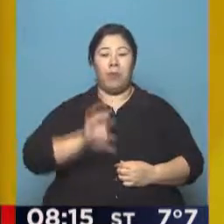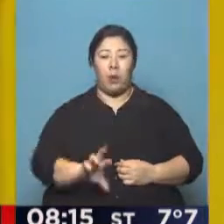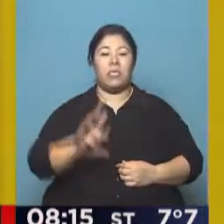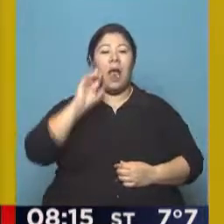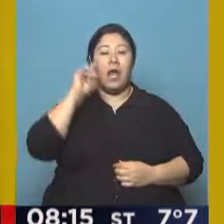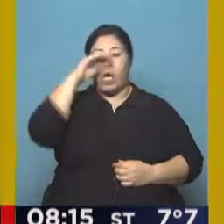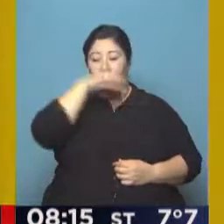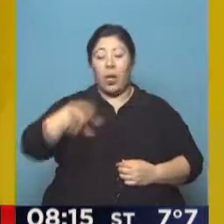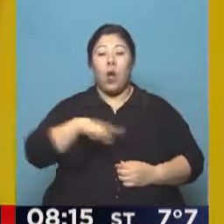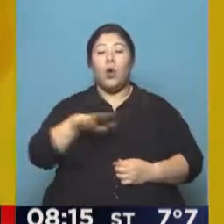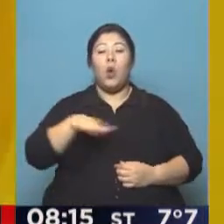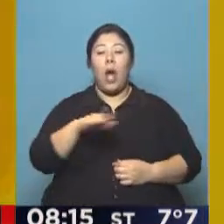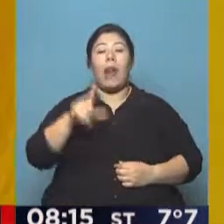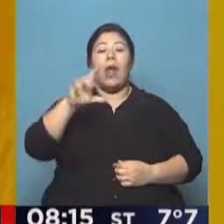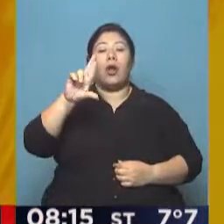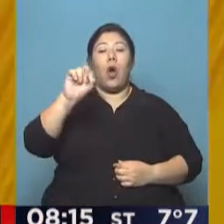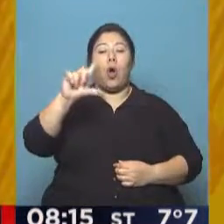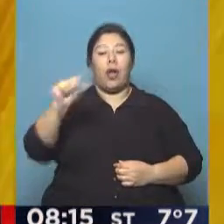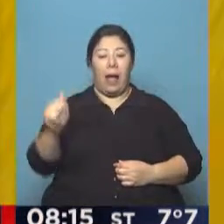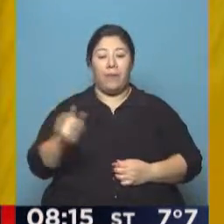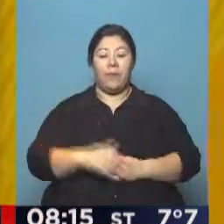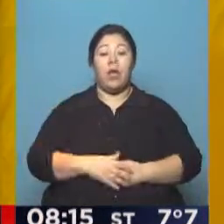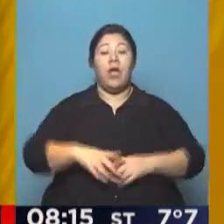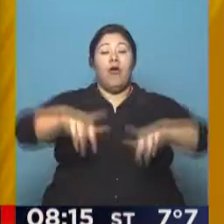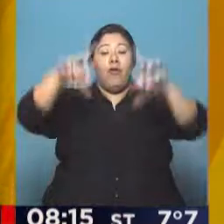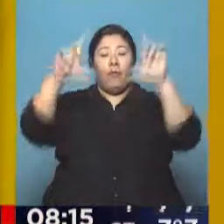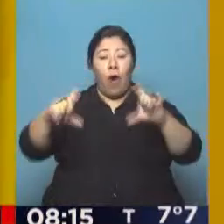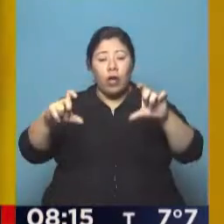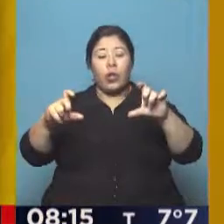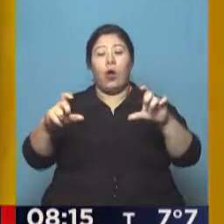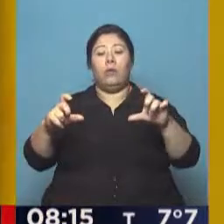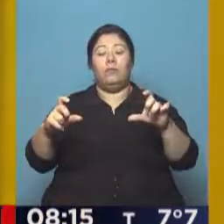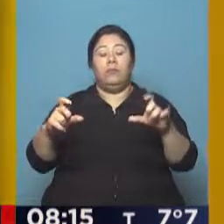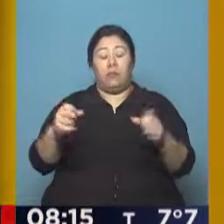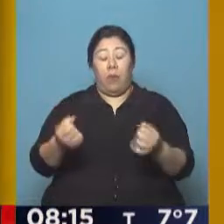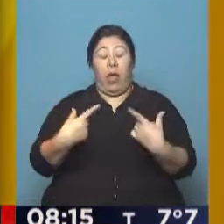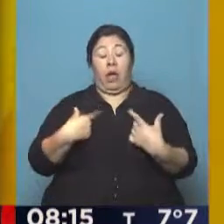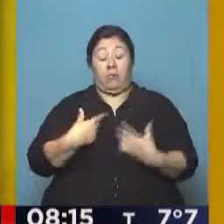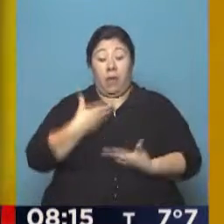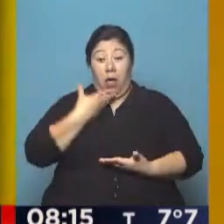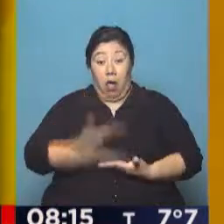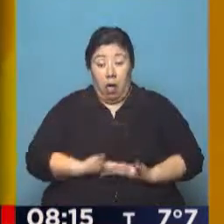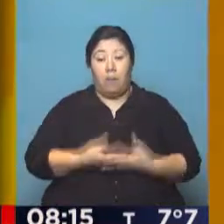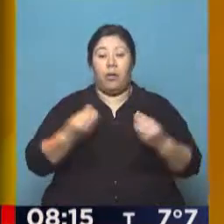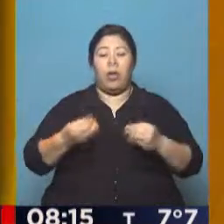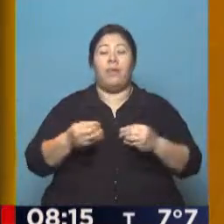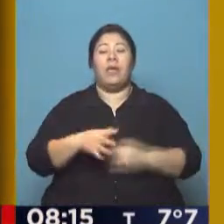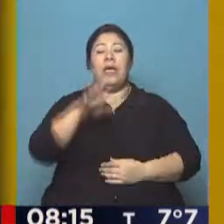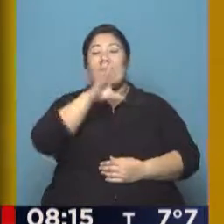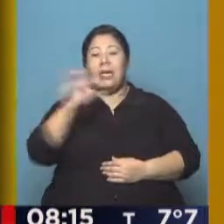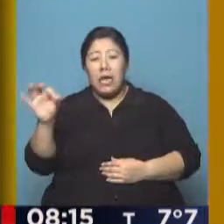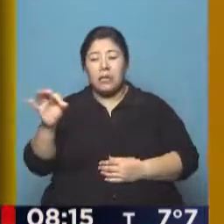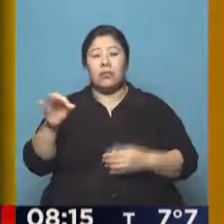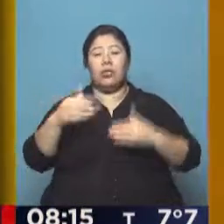Roca. Vamos a hablar de esta foto que impacta, digo, por la cantidad de droga. 583 kilogramos de marihuana detectaron en un